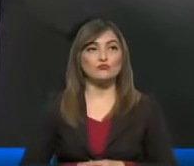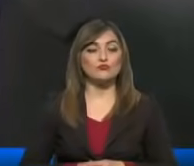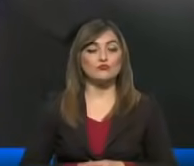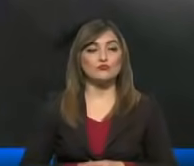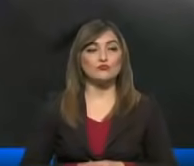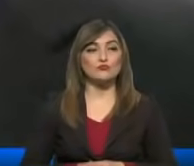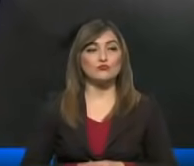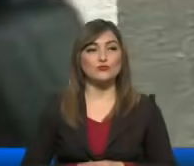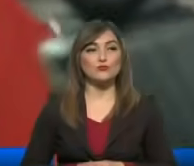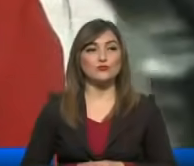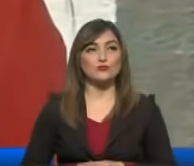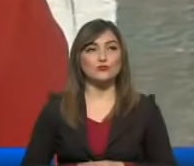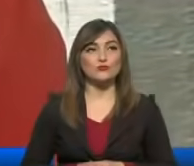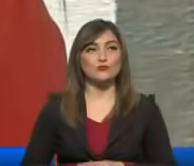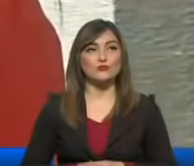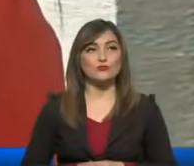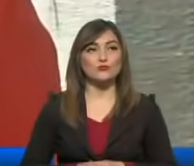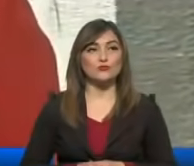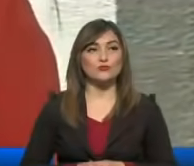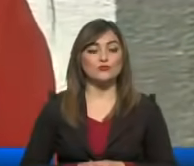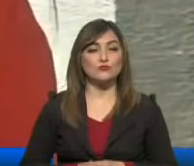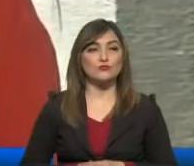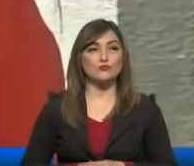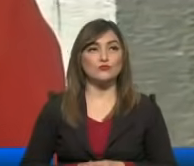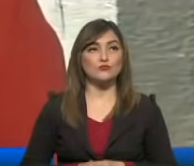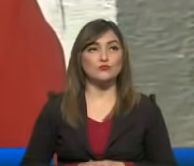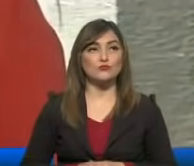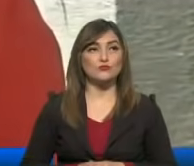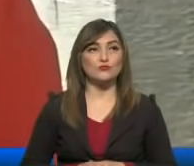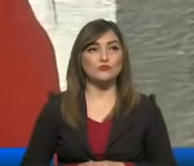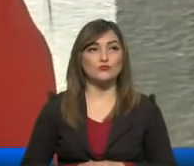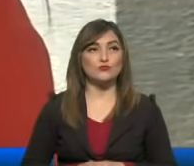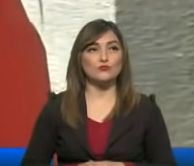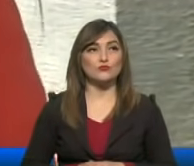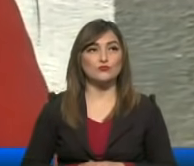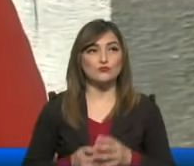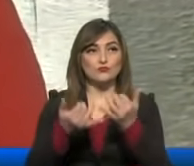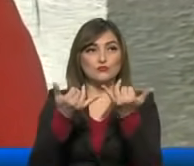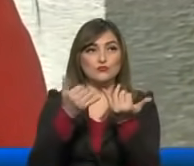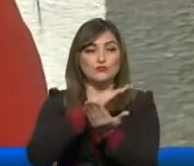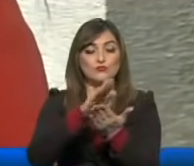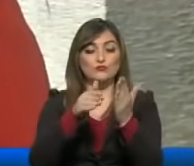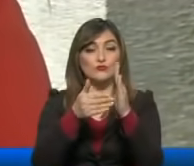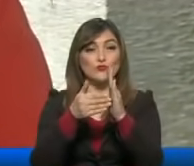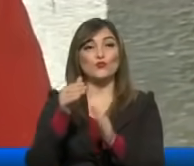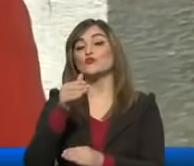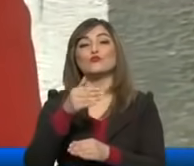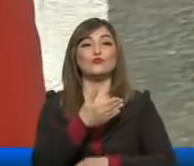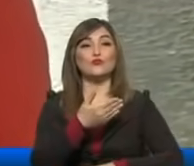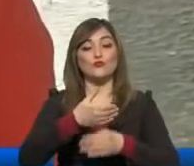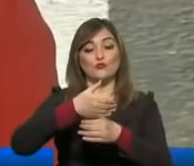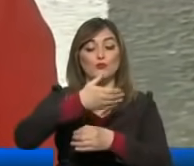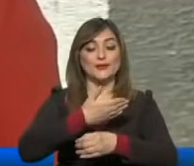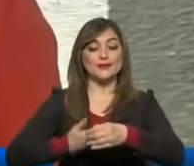ecuatorianos. No podemos ser renuentes a este cambio. Y bueno, en estos momentos se está hablando nuevamente aquí Abel Gómez para